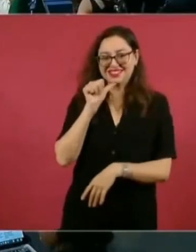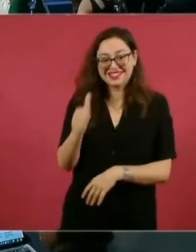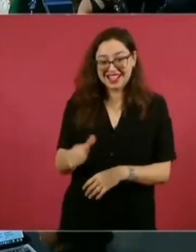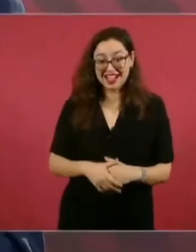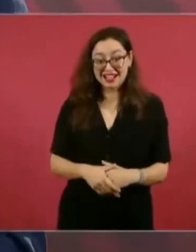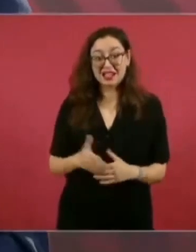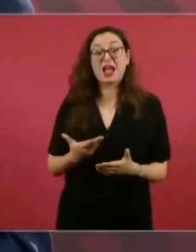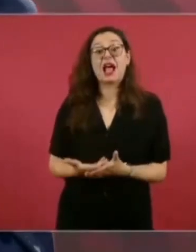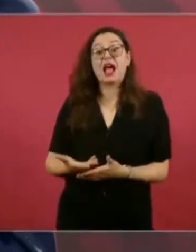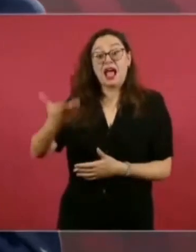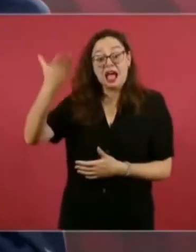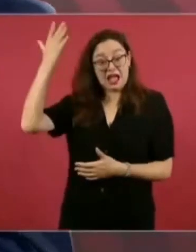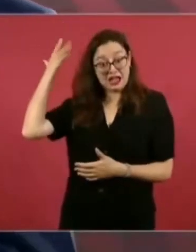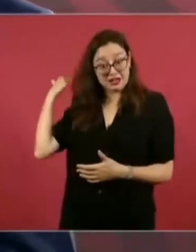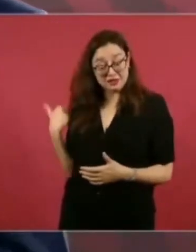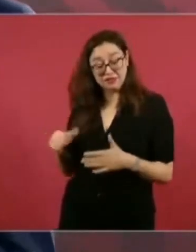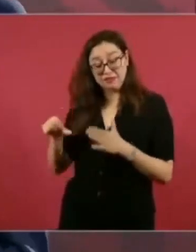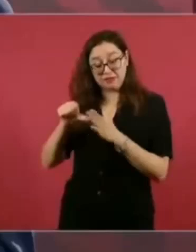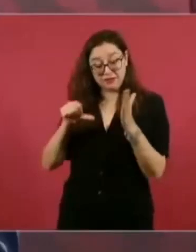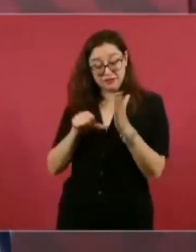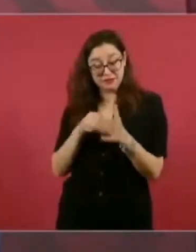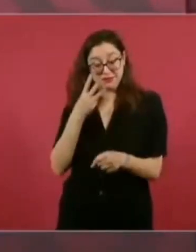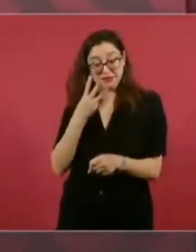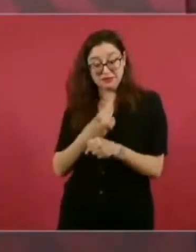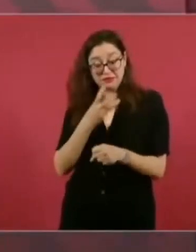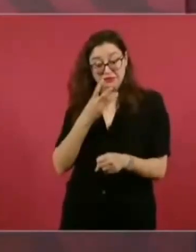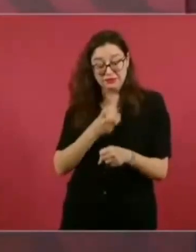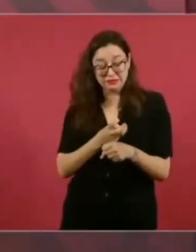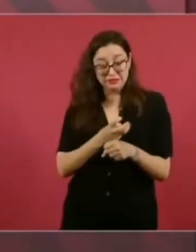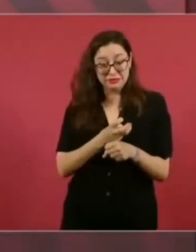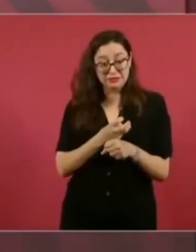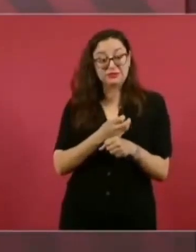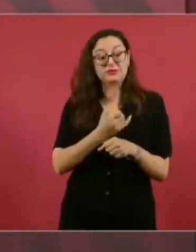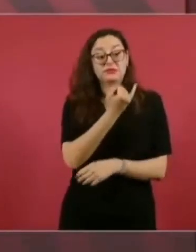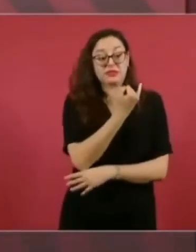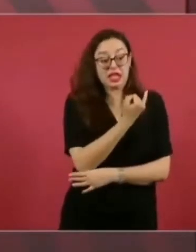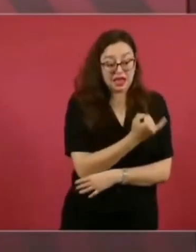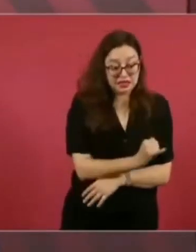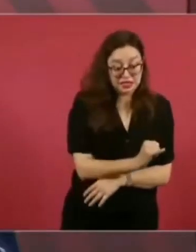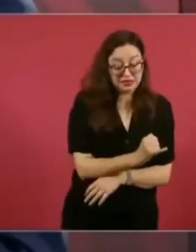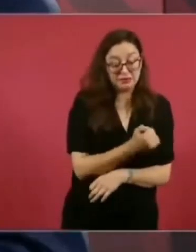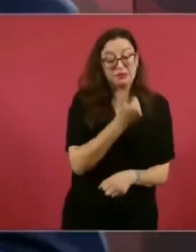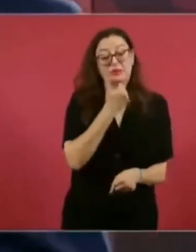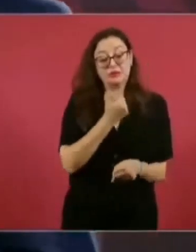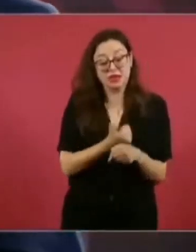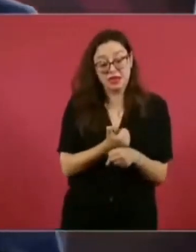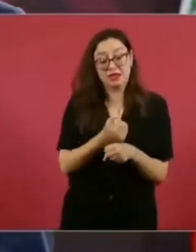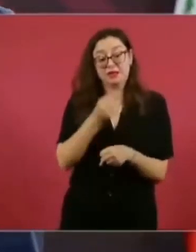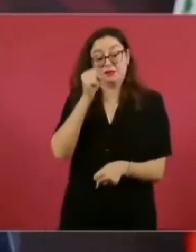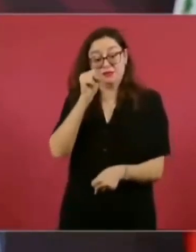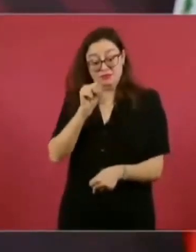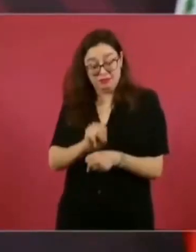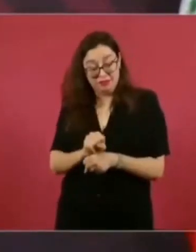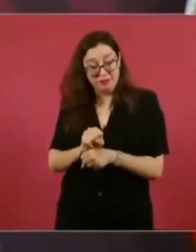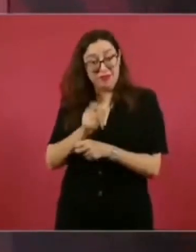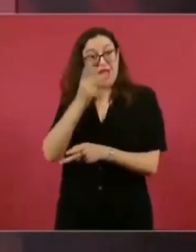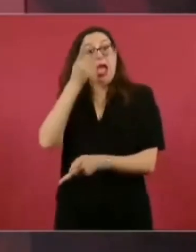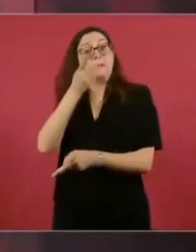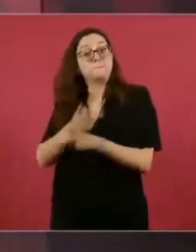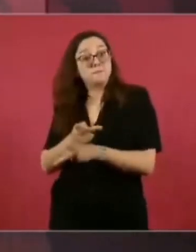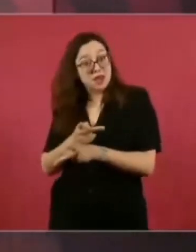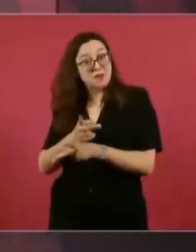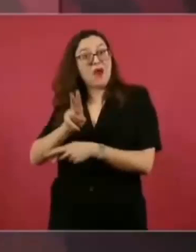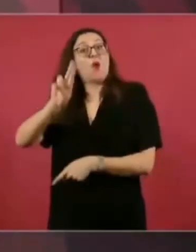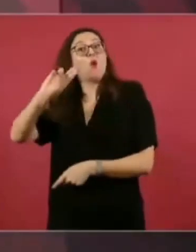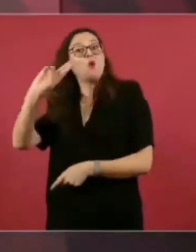pública gratuita solo a lo básico y dejar al mercado la